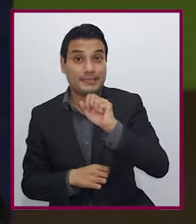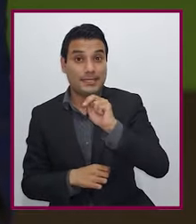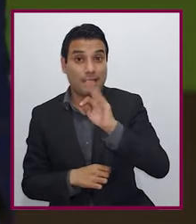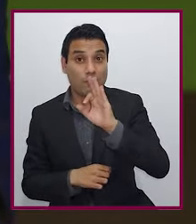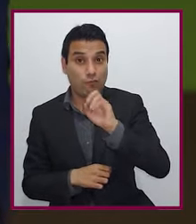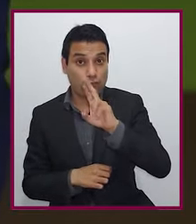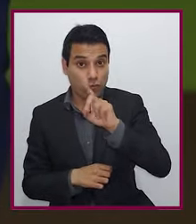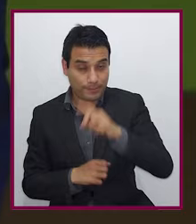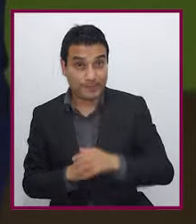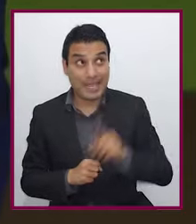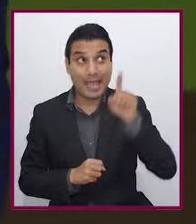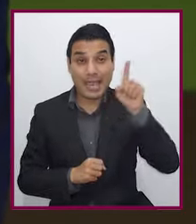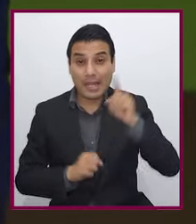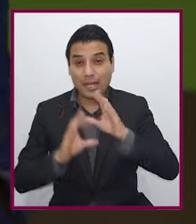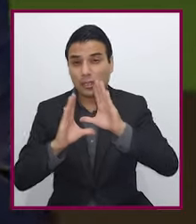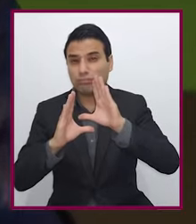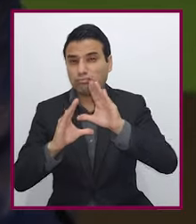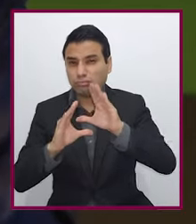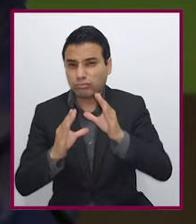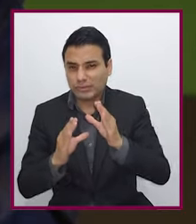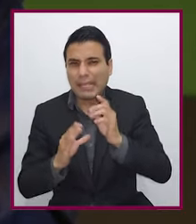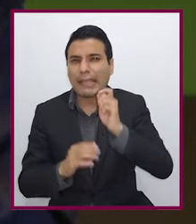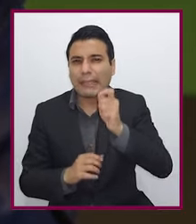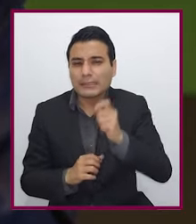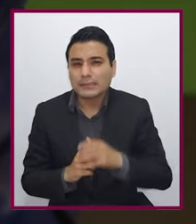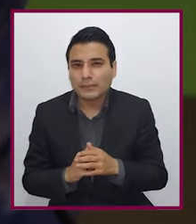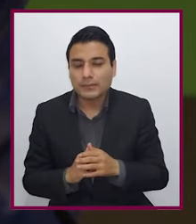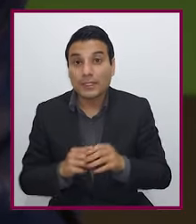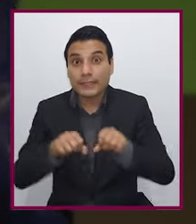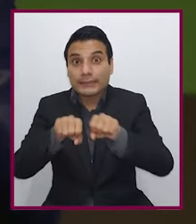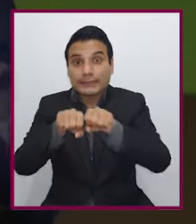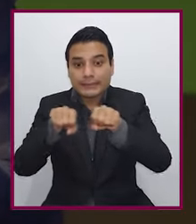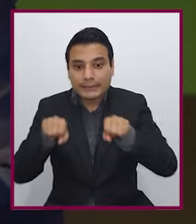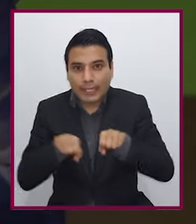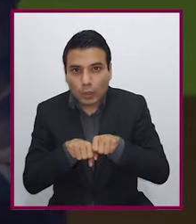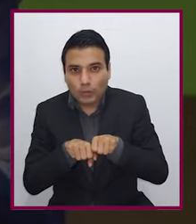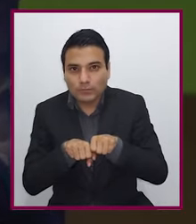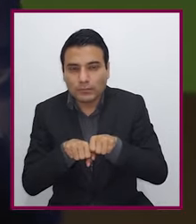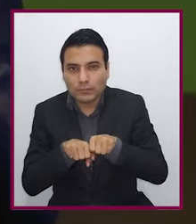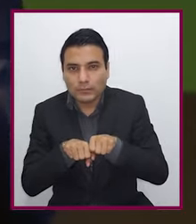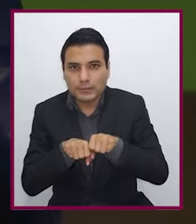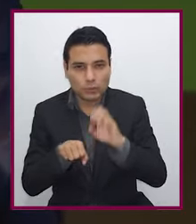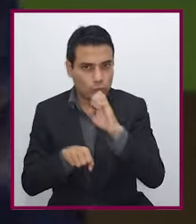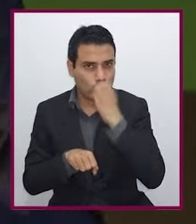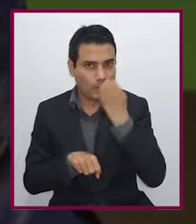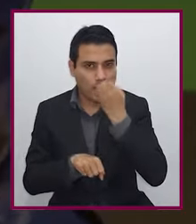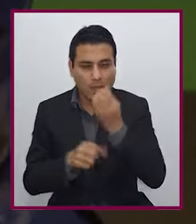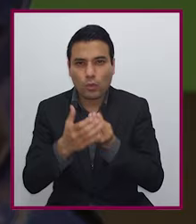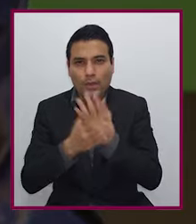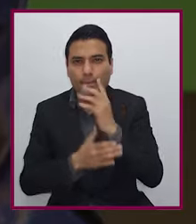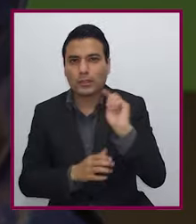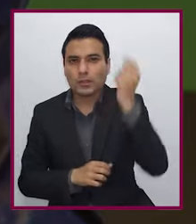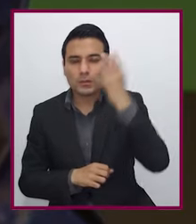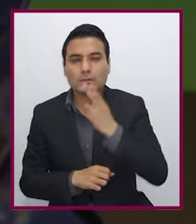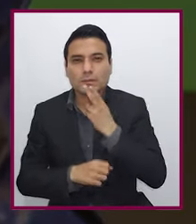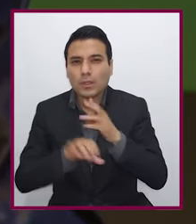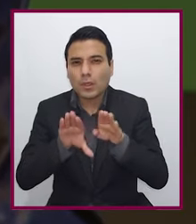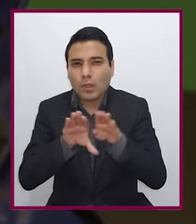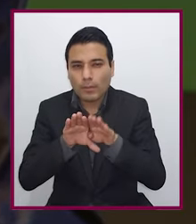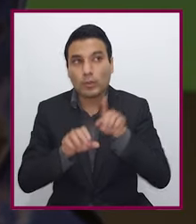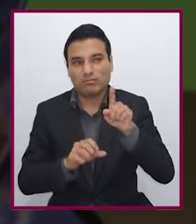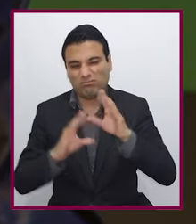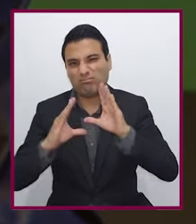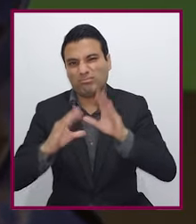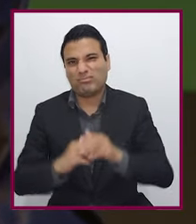de Stanford y se ha dedicado a enseñar cómo trabajar en el aula con nuevas